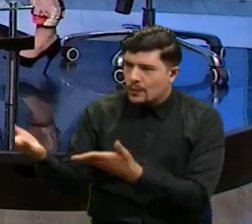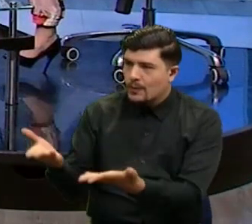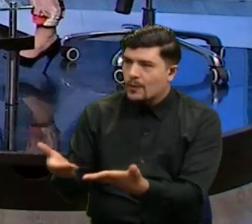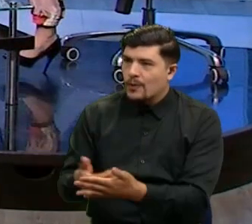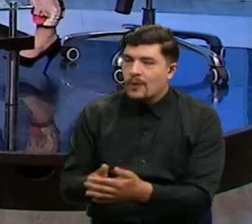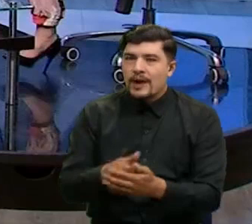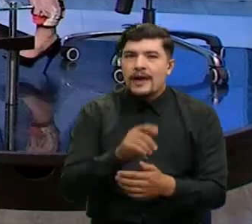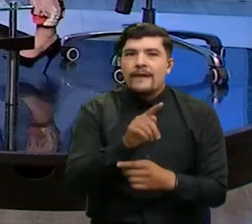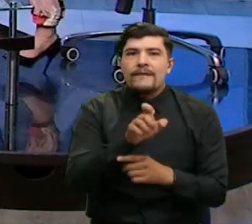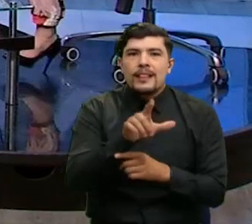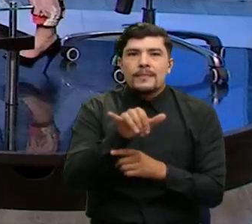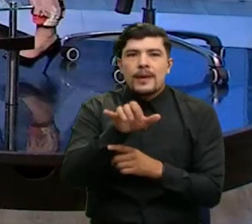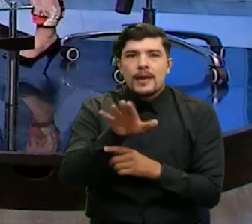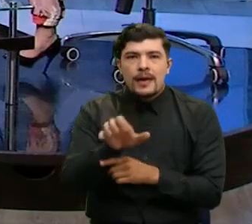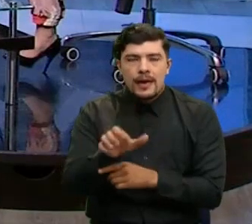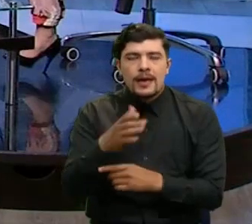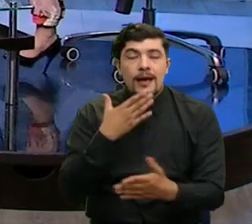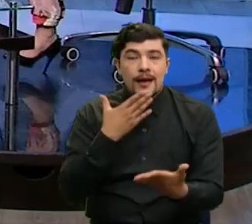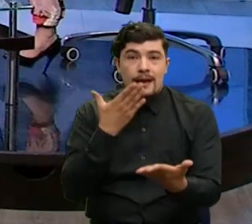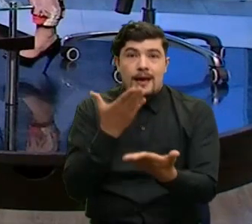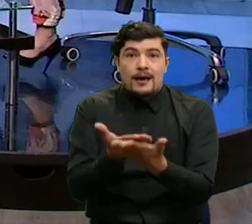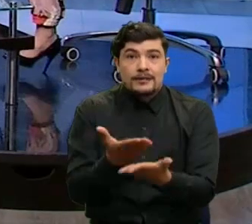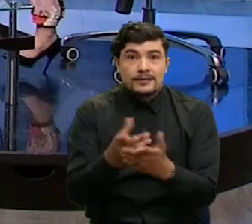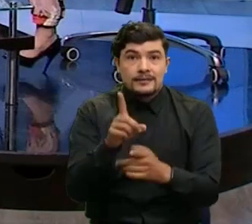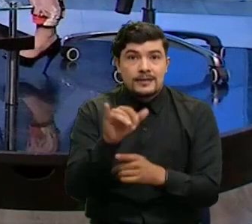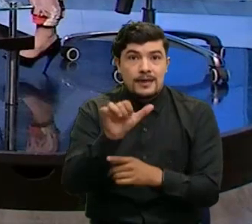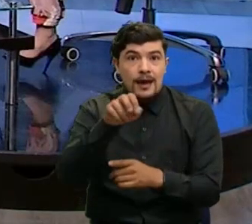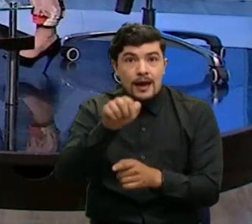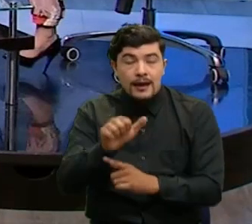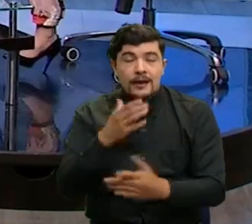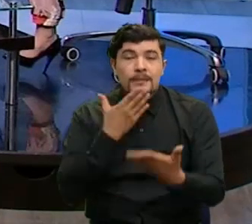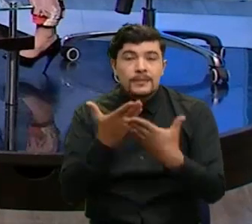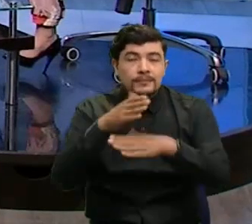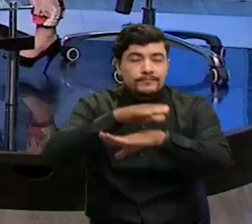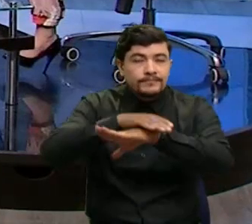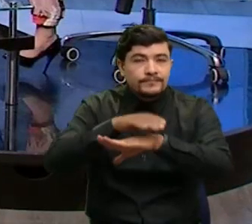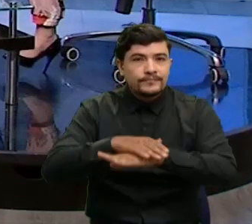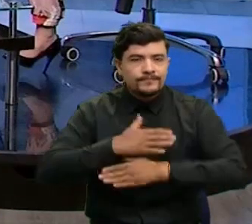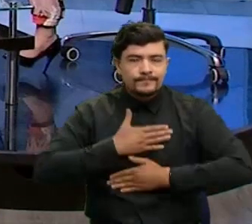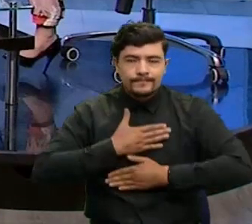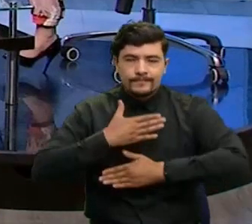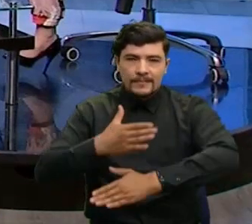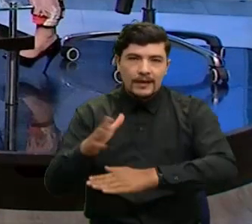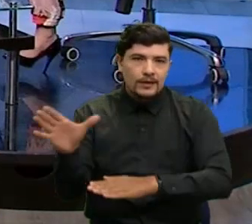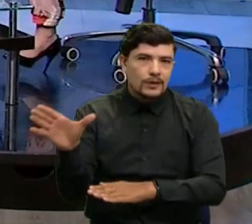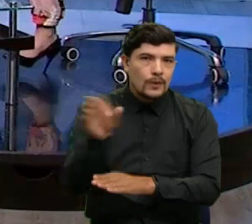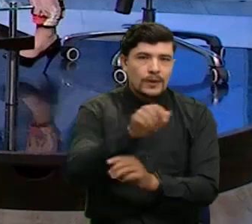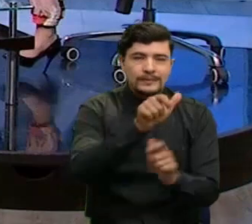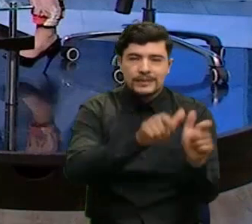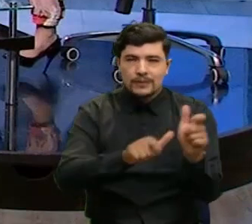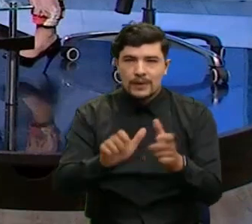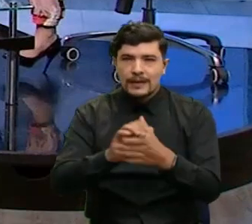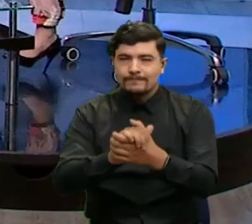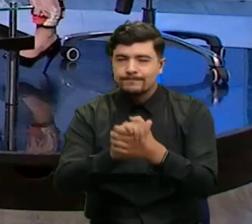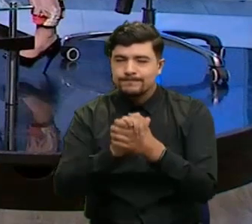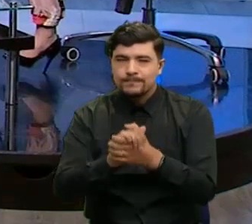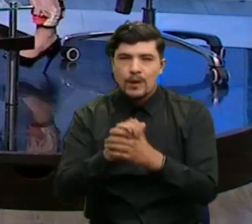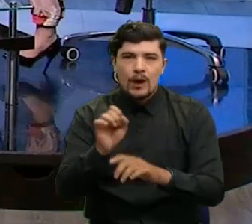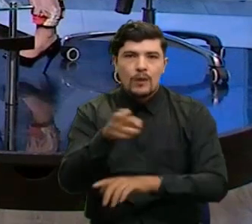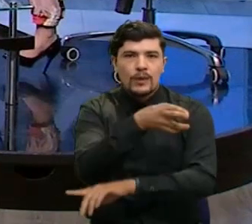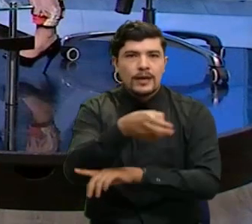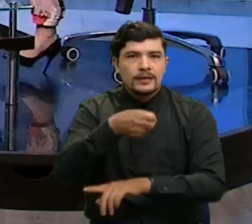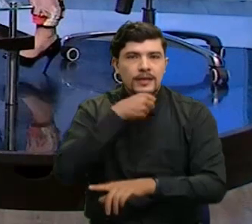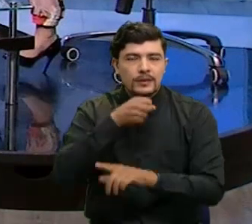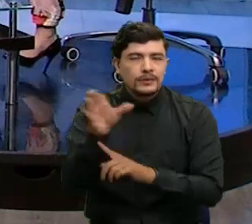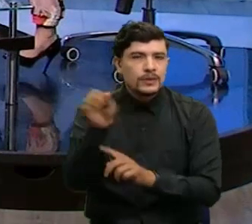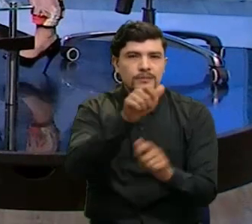gracias. Diana, muchas gracias, muy buenas tardes. Un saludo cordial para todos los amigos de Oriente Noticias Editorial y